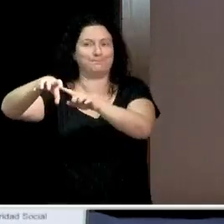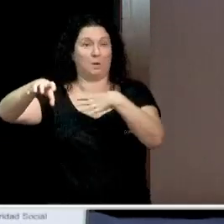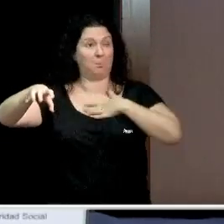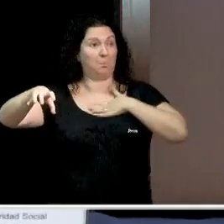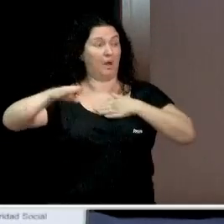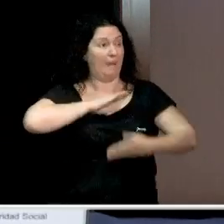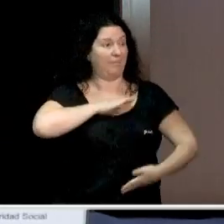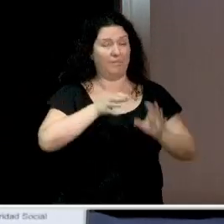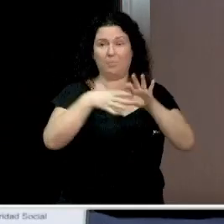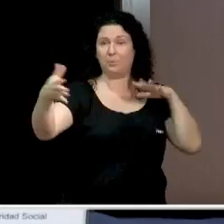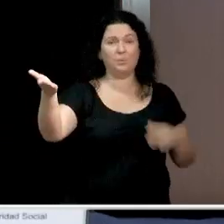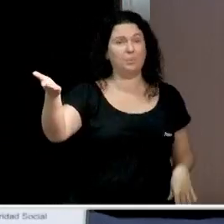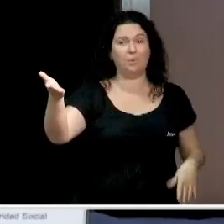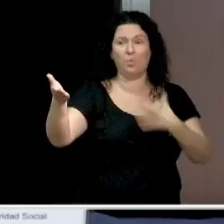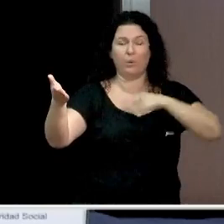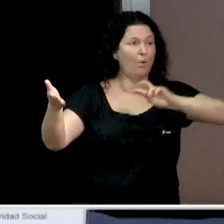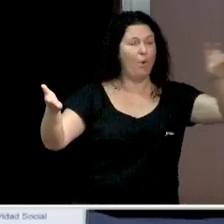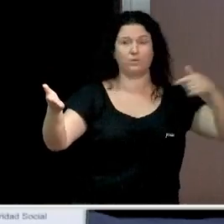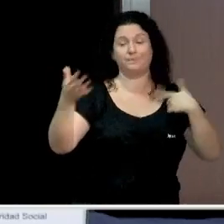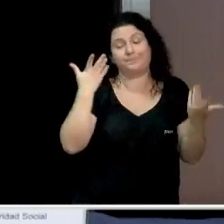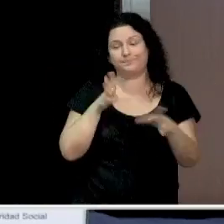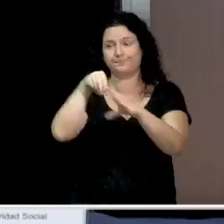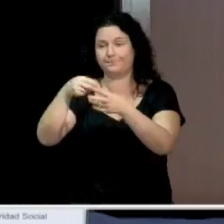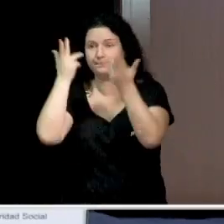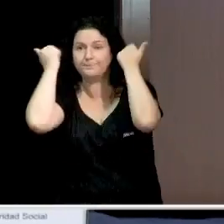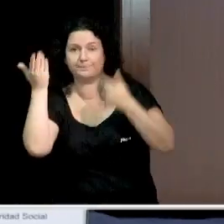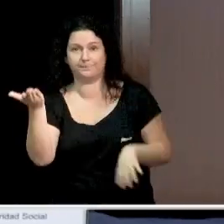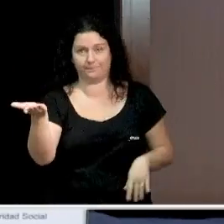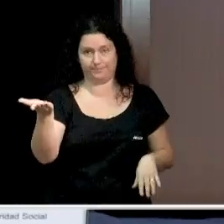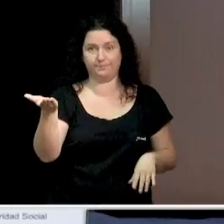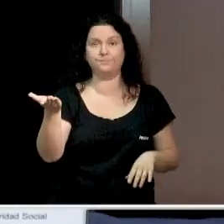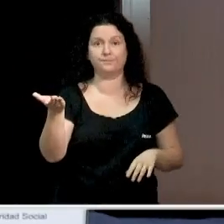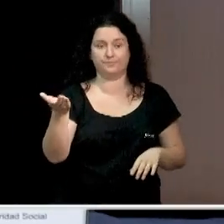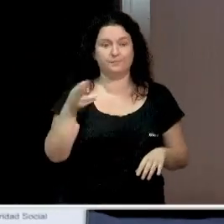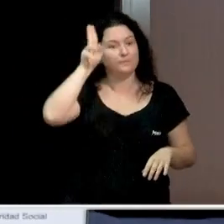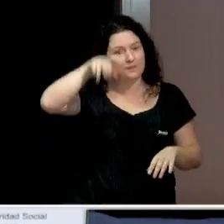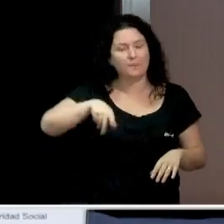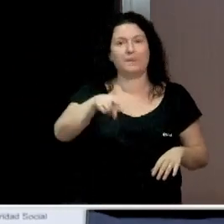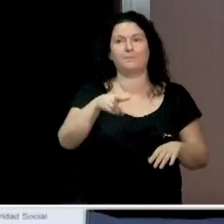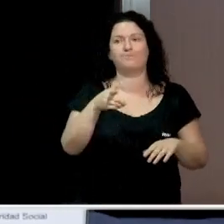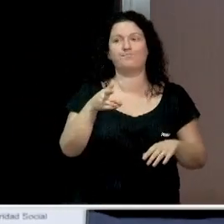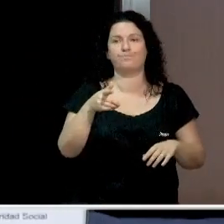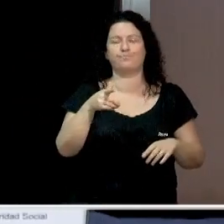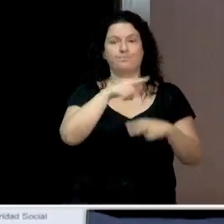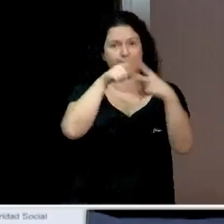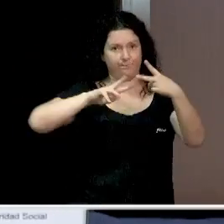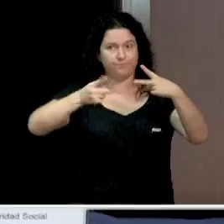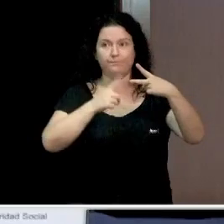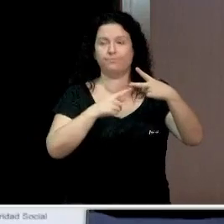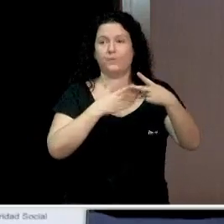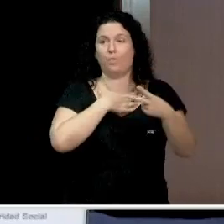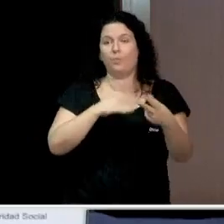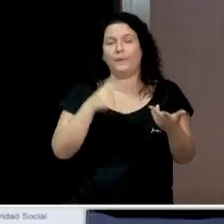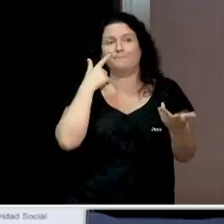su capacitación. Segundo hándicap, en el sentido de cuestión que a uno le puede inhibir a la